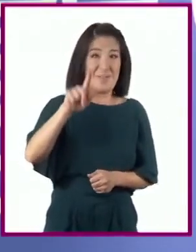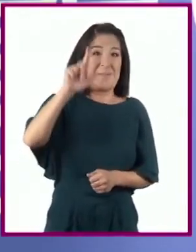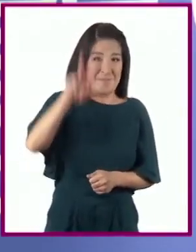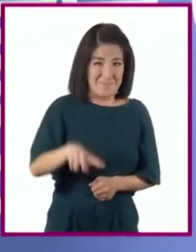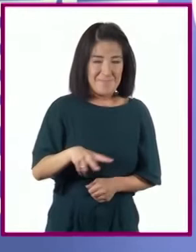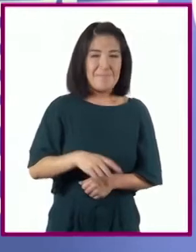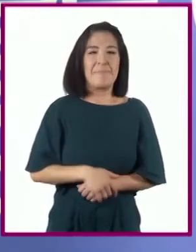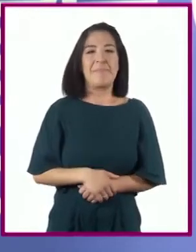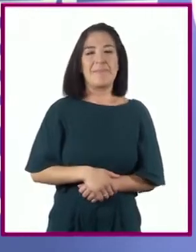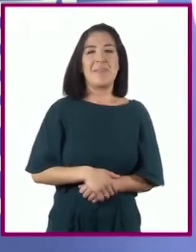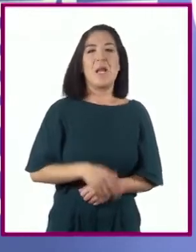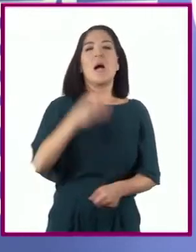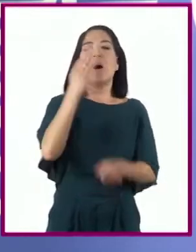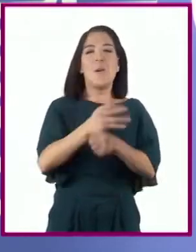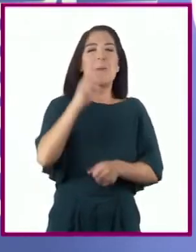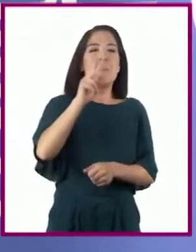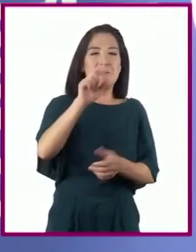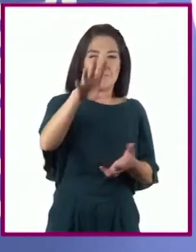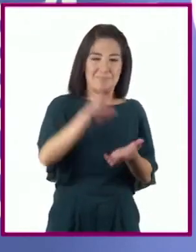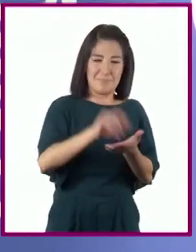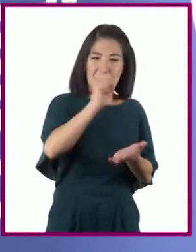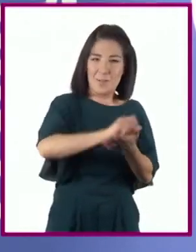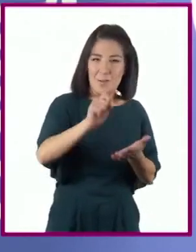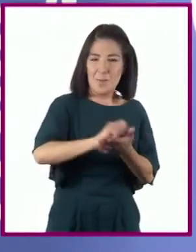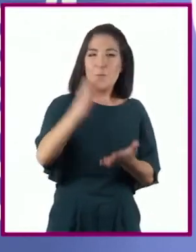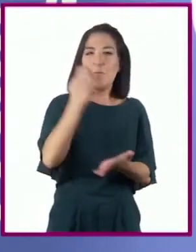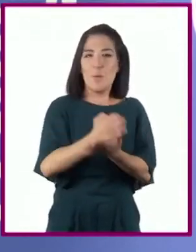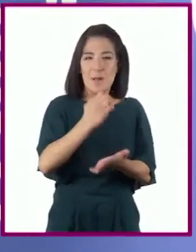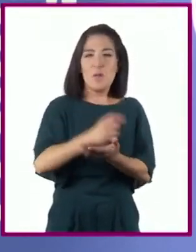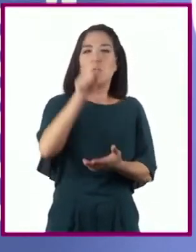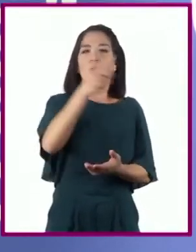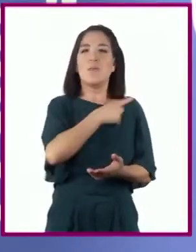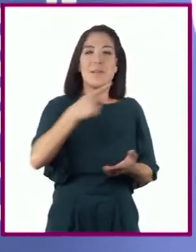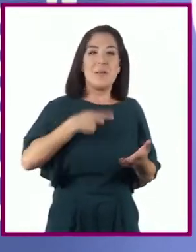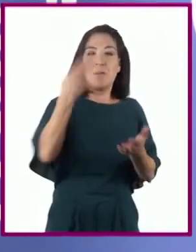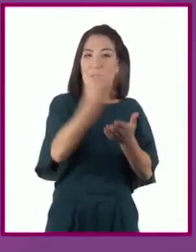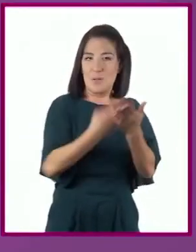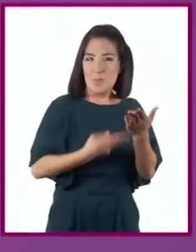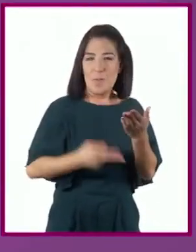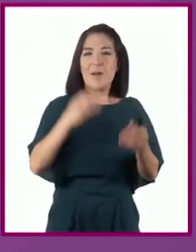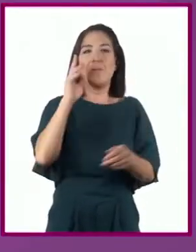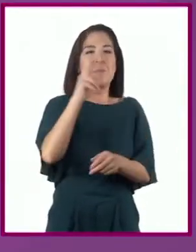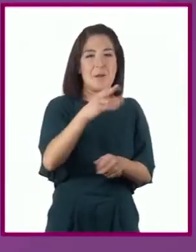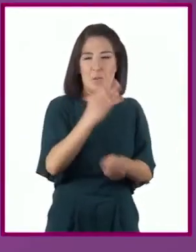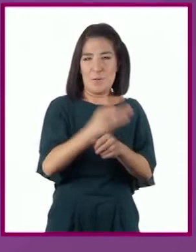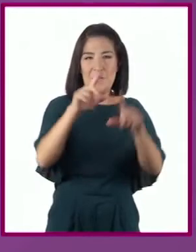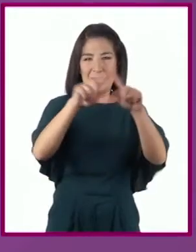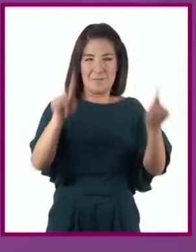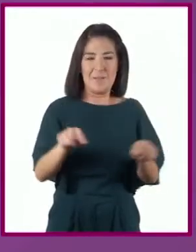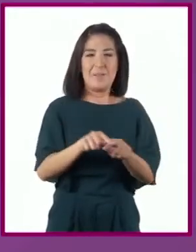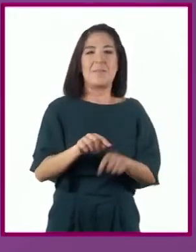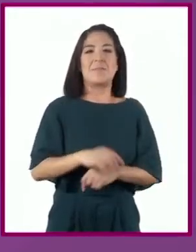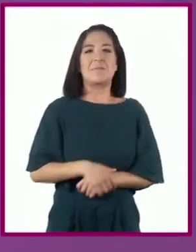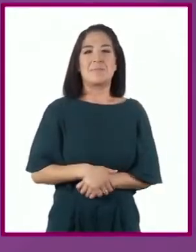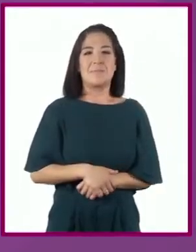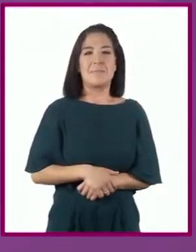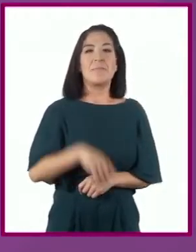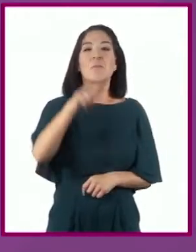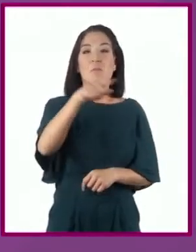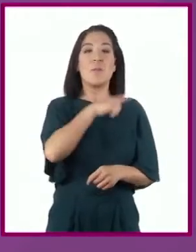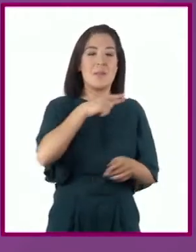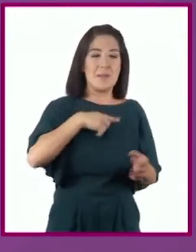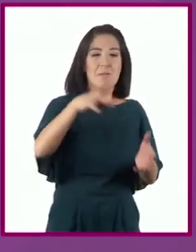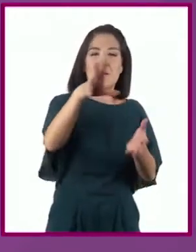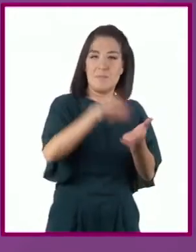Vamos a tomar nota en nuestros cuadernos. Les recomiendo dibujar un esquema como este. Este es un esquema que les ayudará